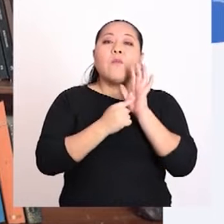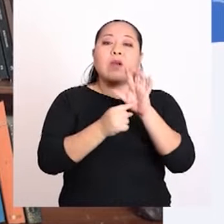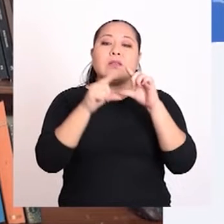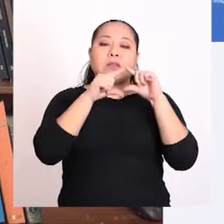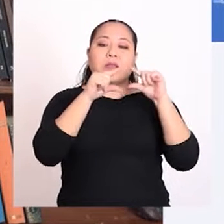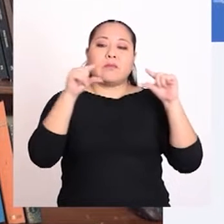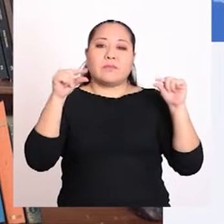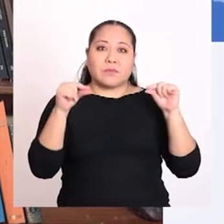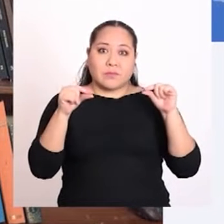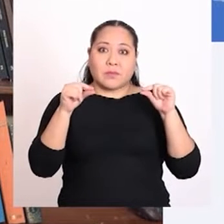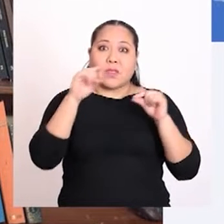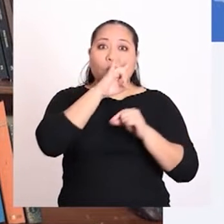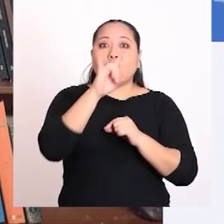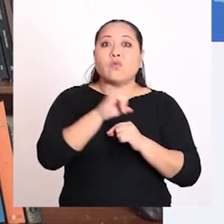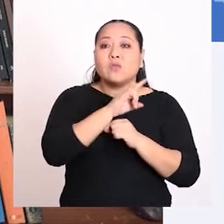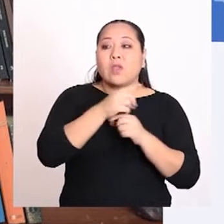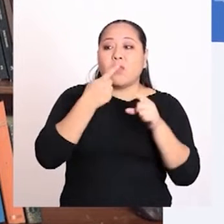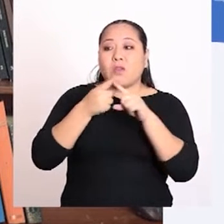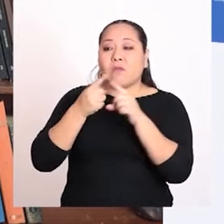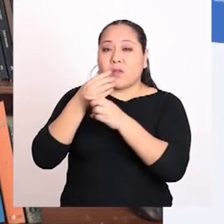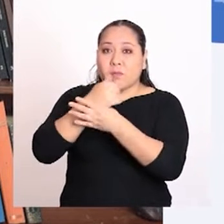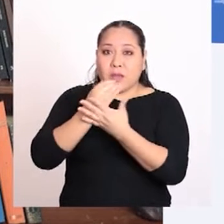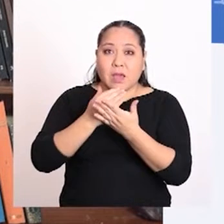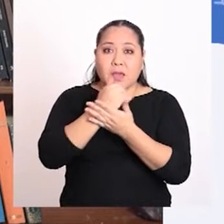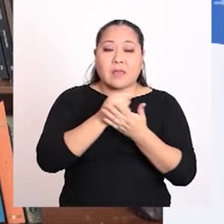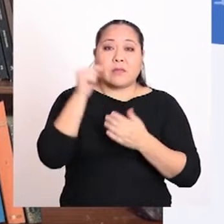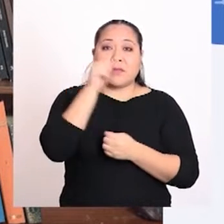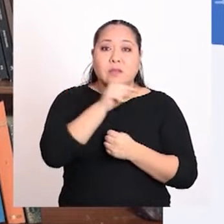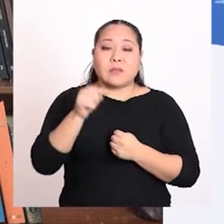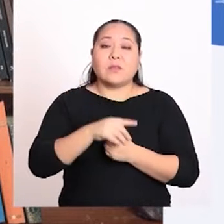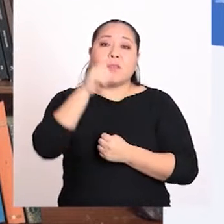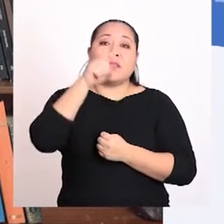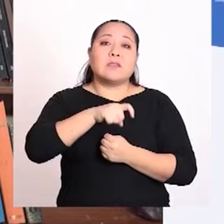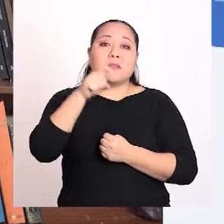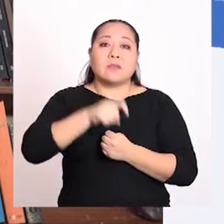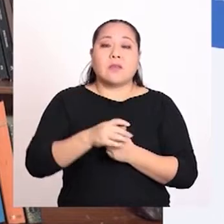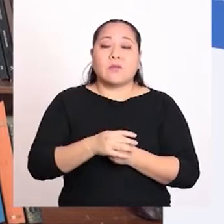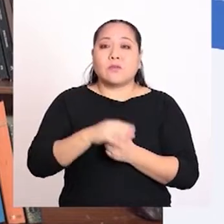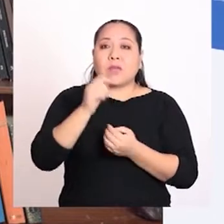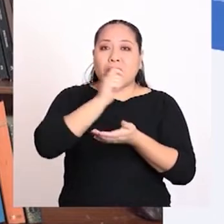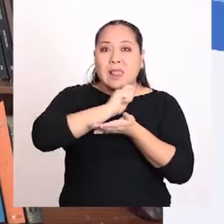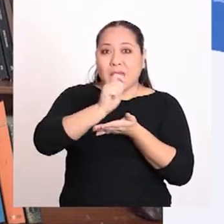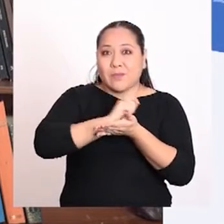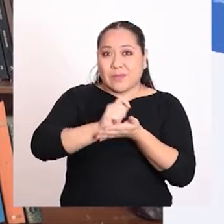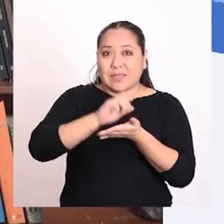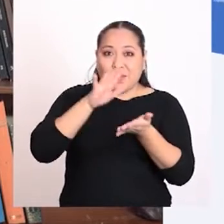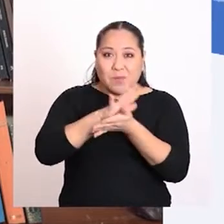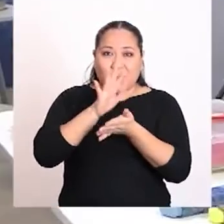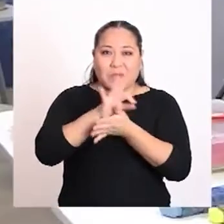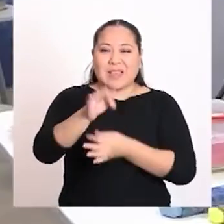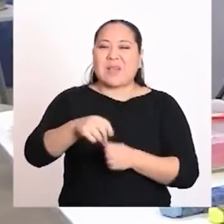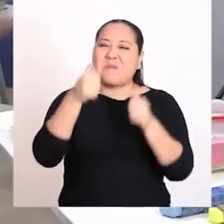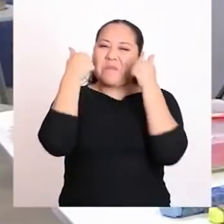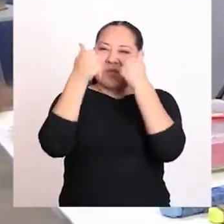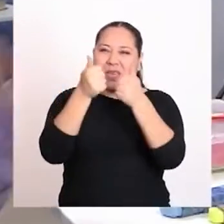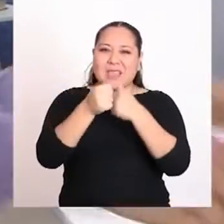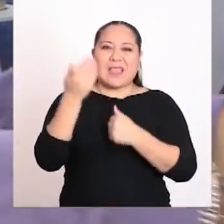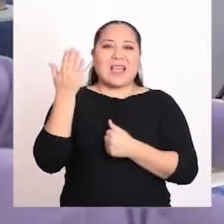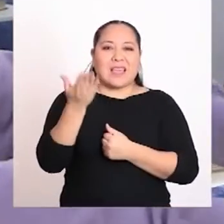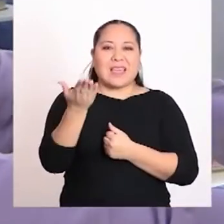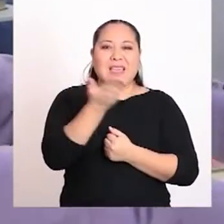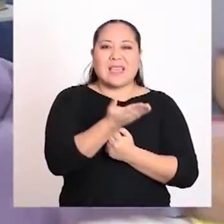expresión algebraica y empleando elementos. Para esto necesitamos lápiz y papel.